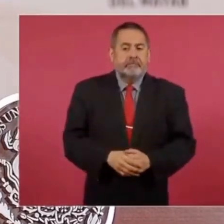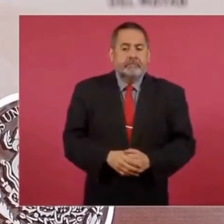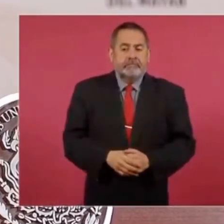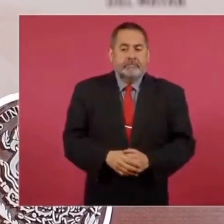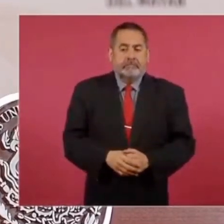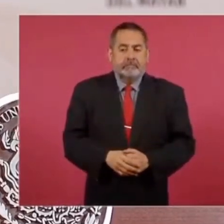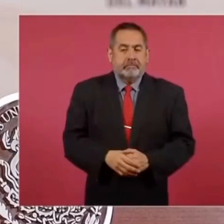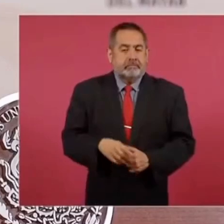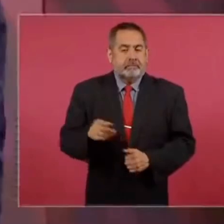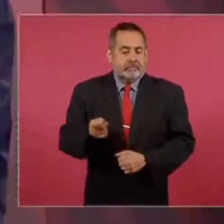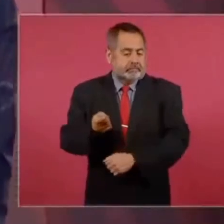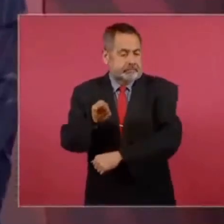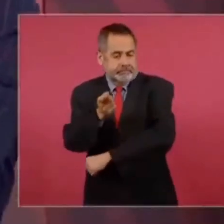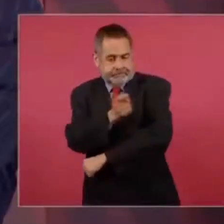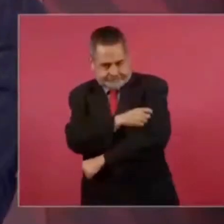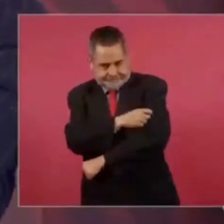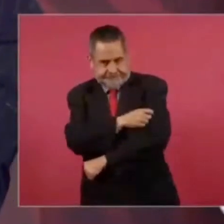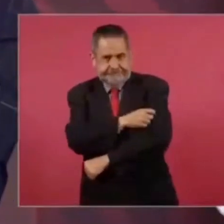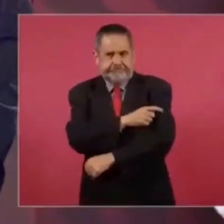y las inyectaban.